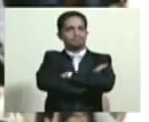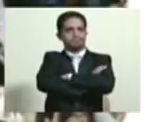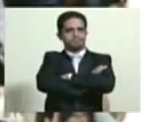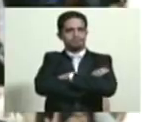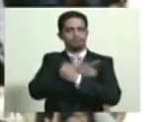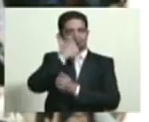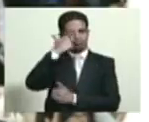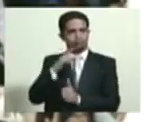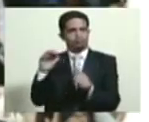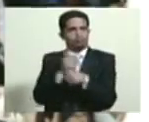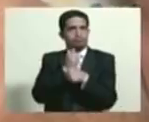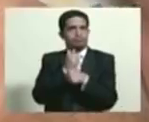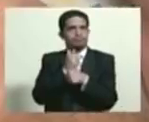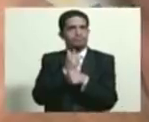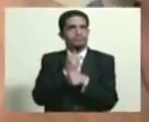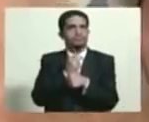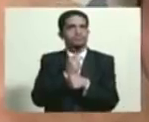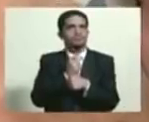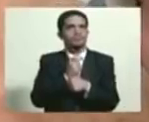Este que está aquí,